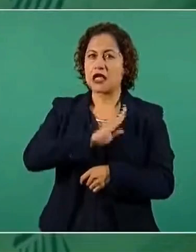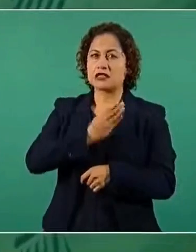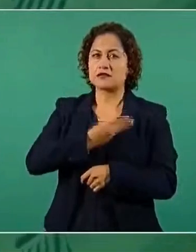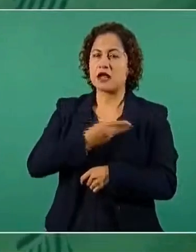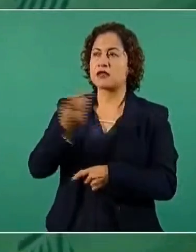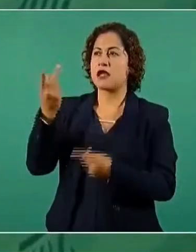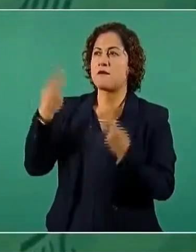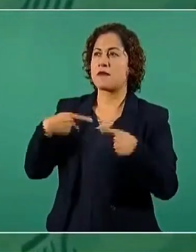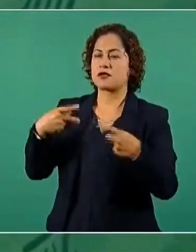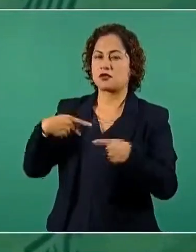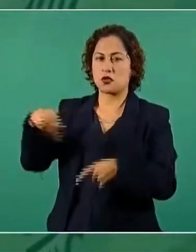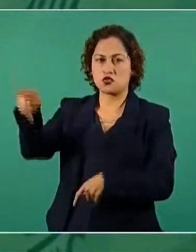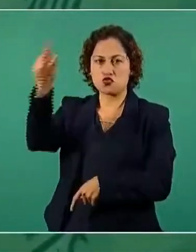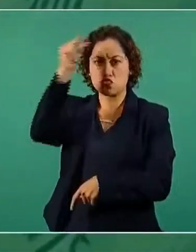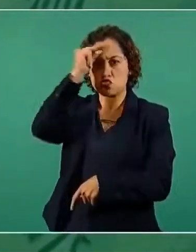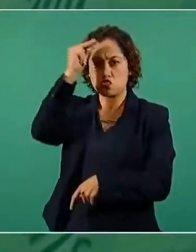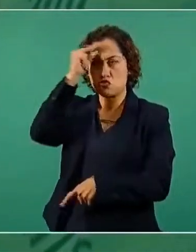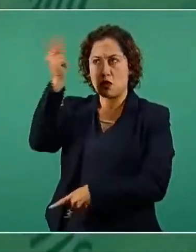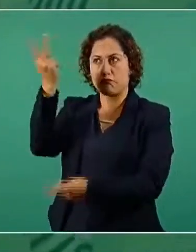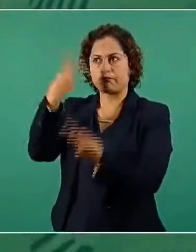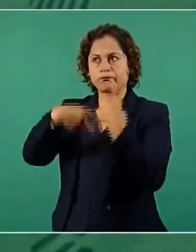civilización.